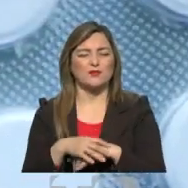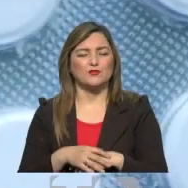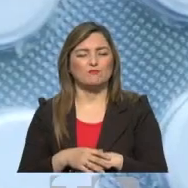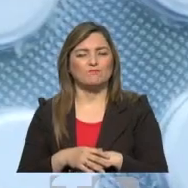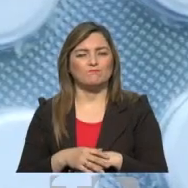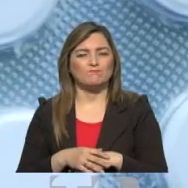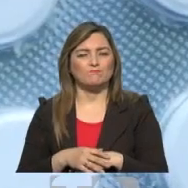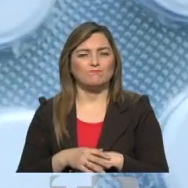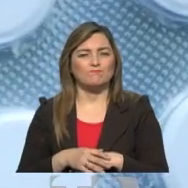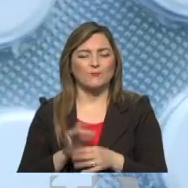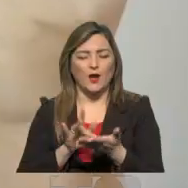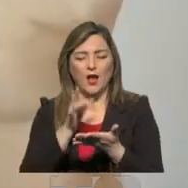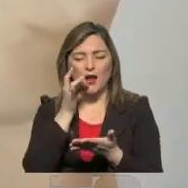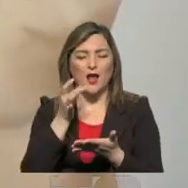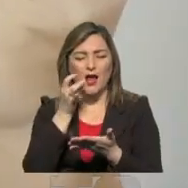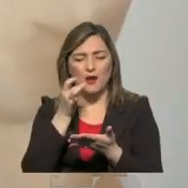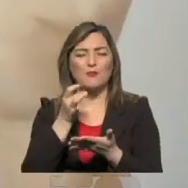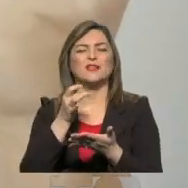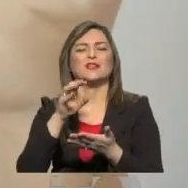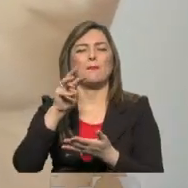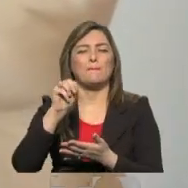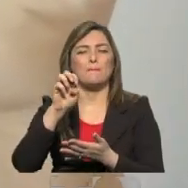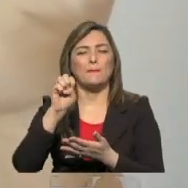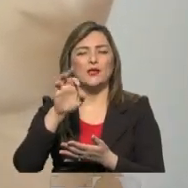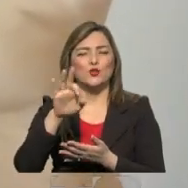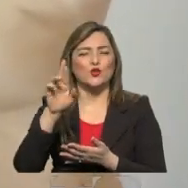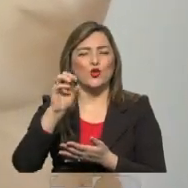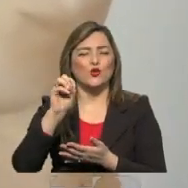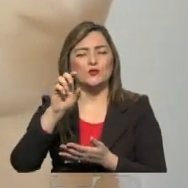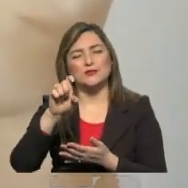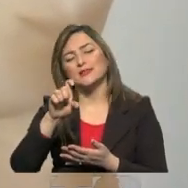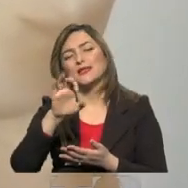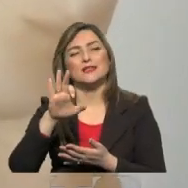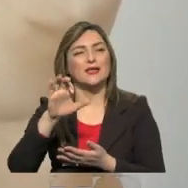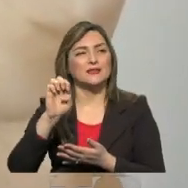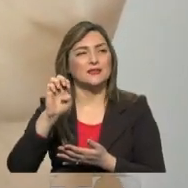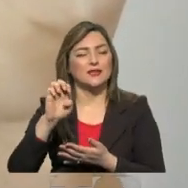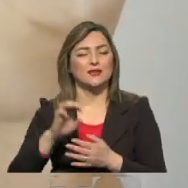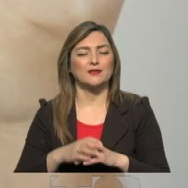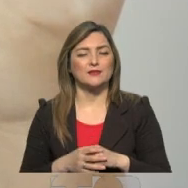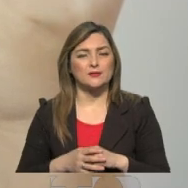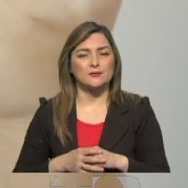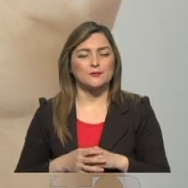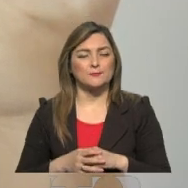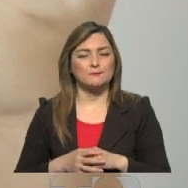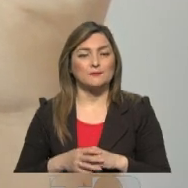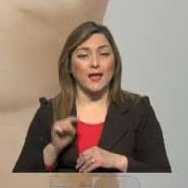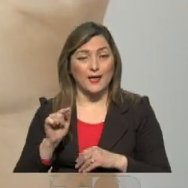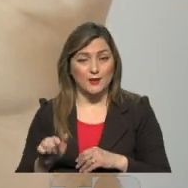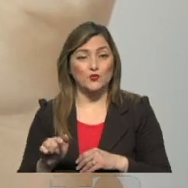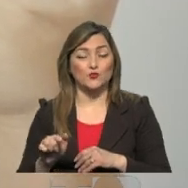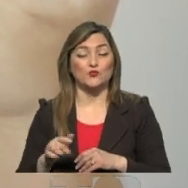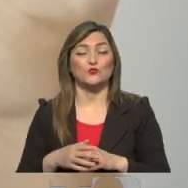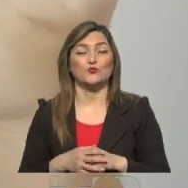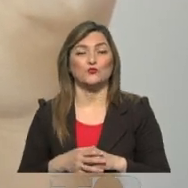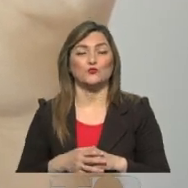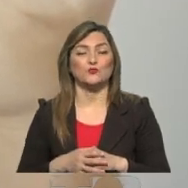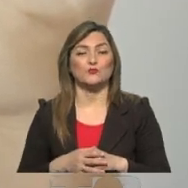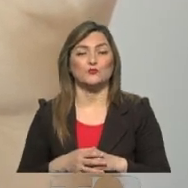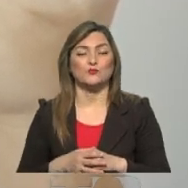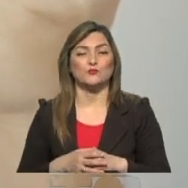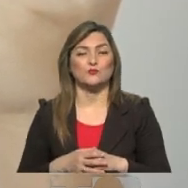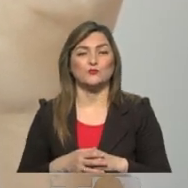que recibían Metrotexate todos los días como un inmunomodulador alternativo al tratamiento, ellos, a través de la